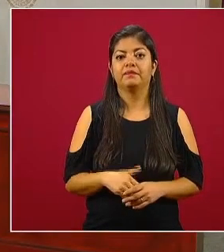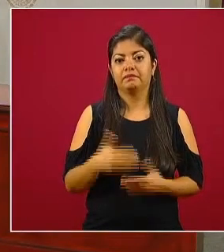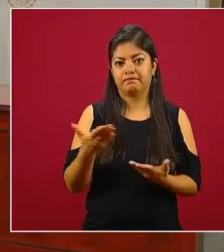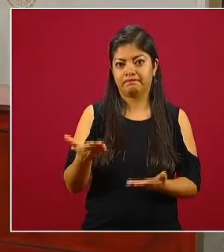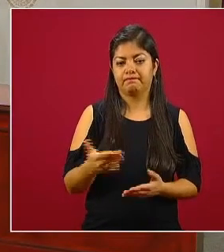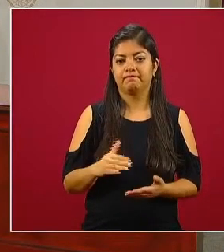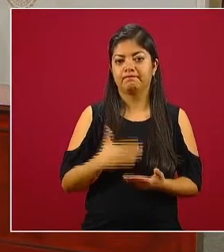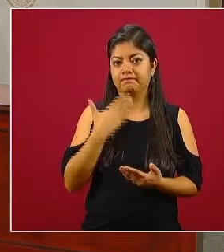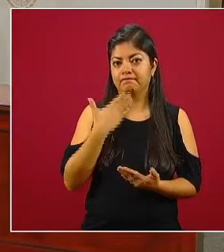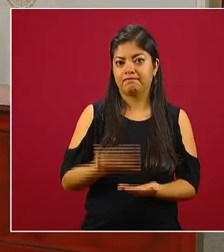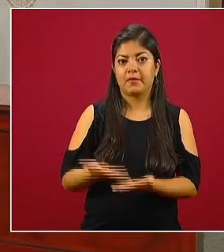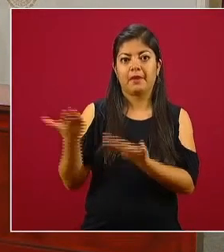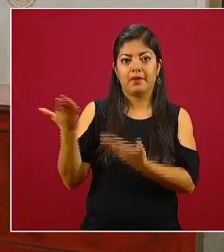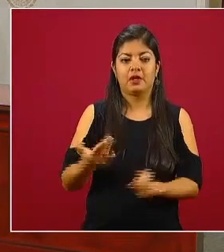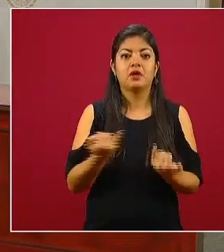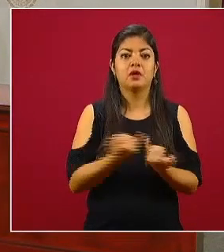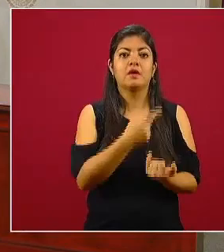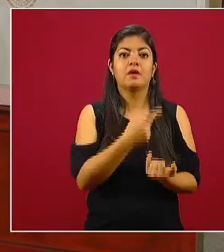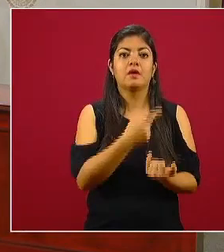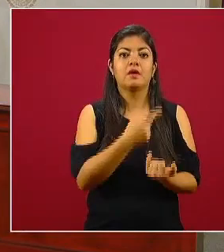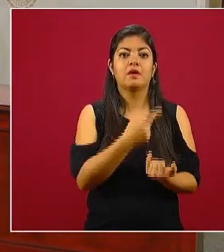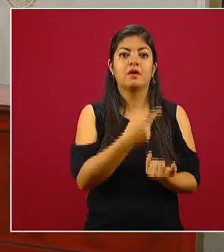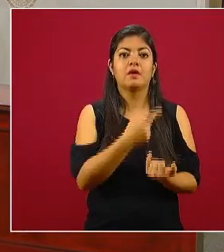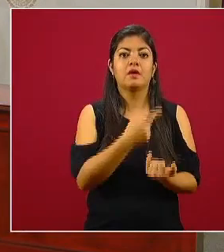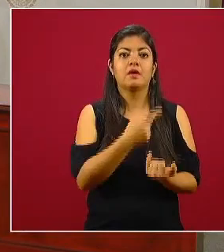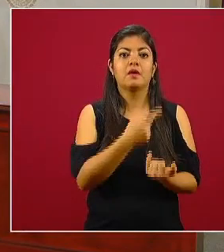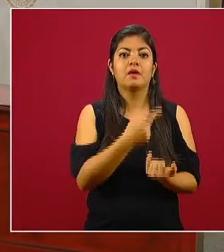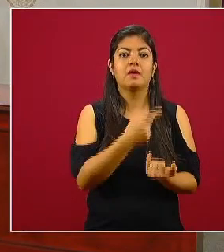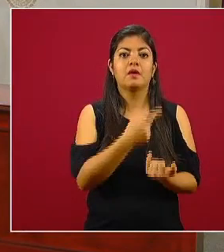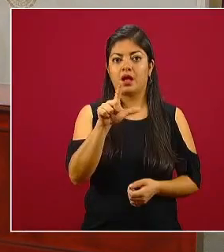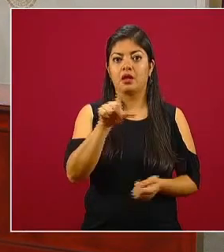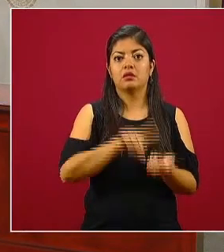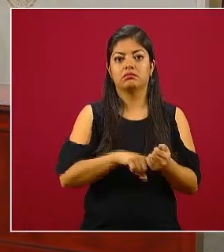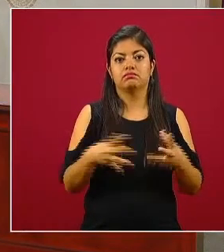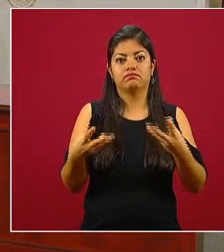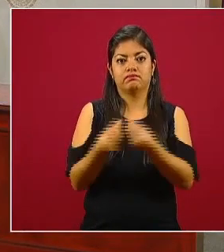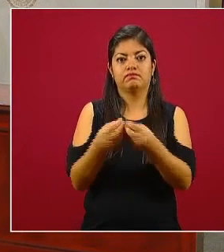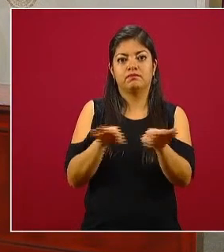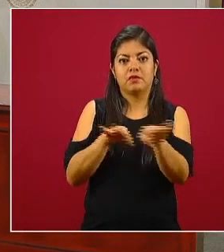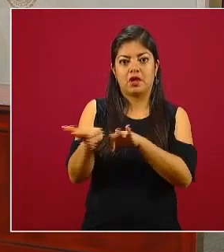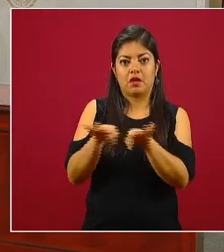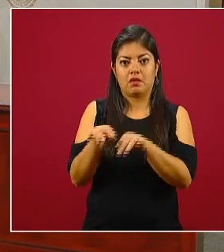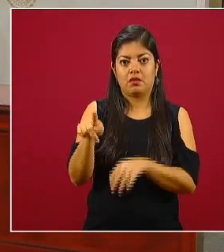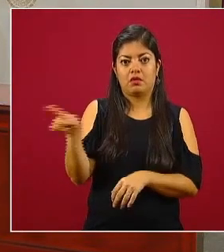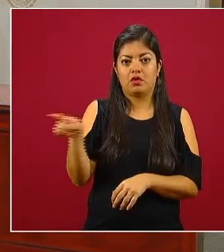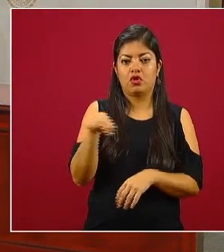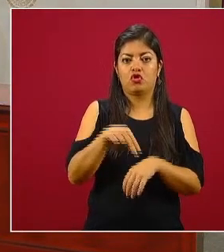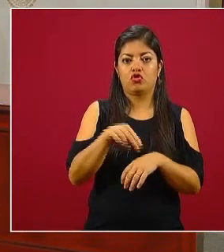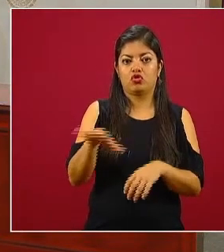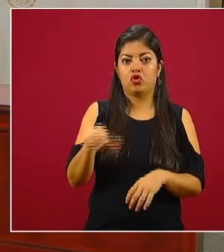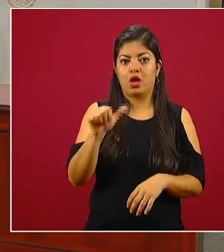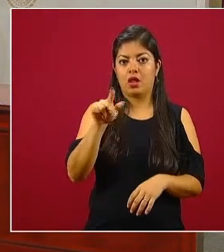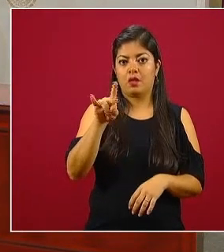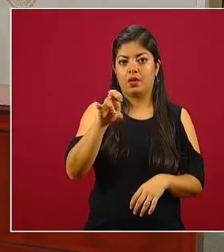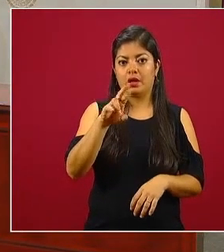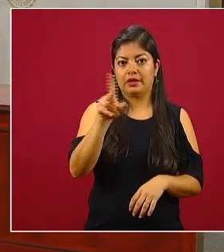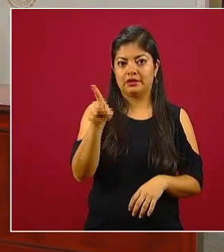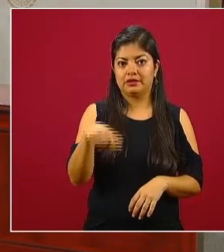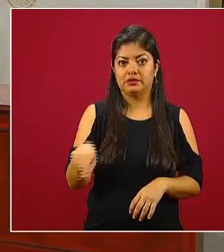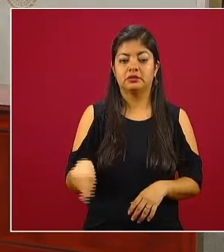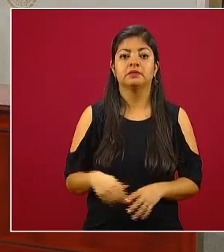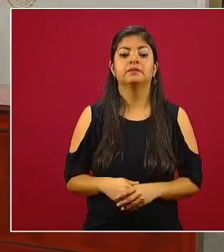María Elena. Gracias. Asimismo, Paola Villarreal, quien colabora directamente con la doctora Álvarez Builla,